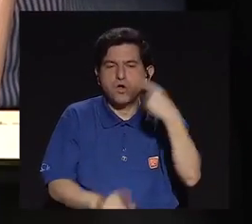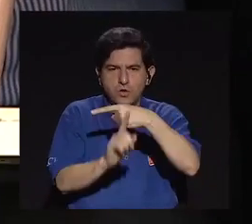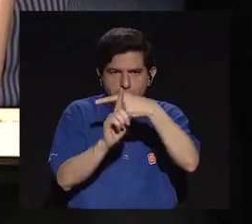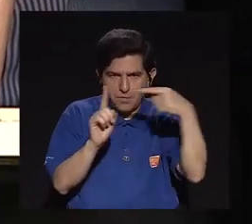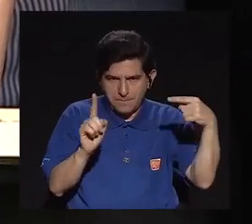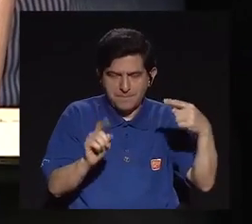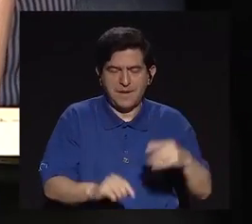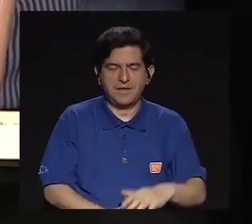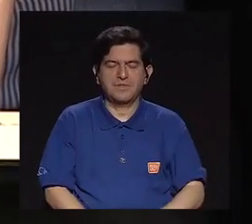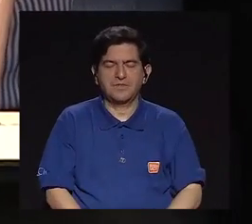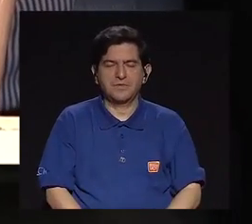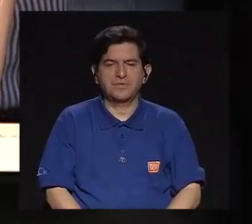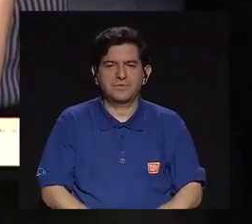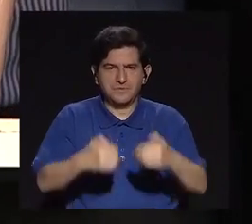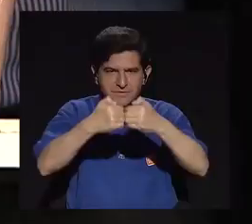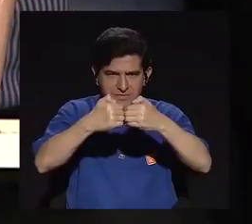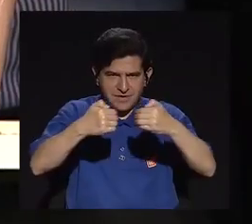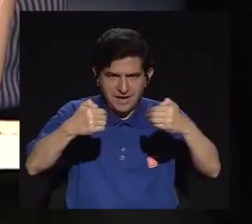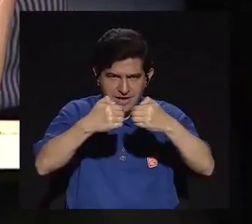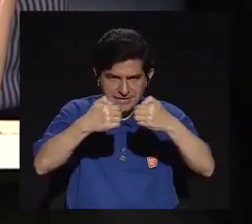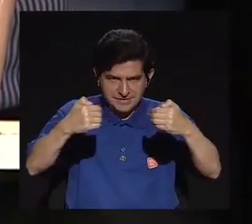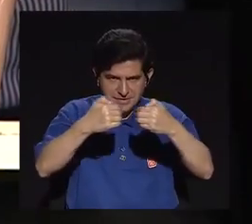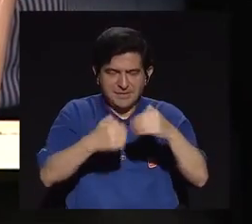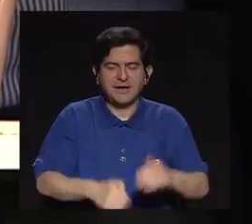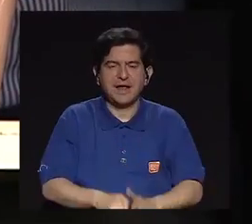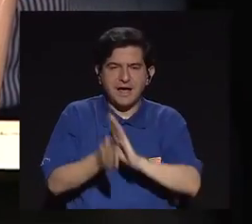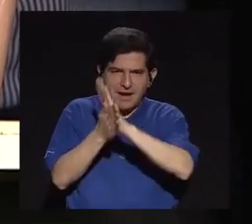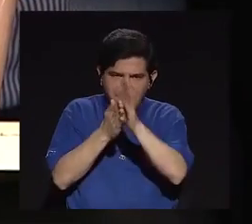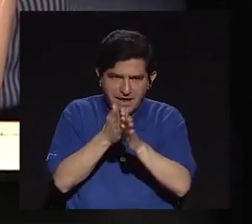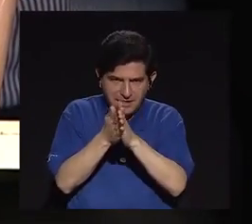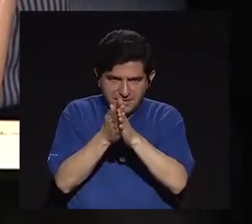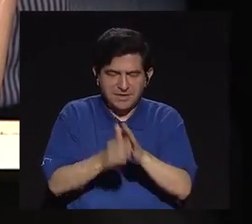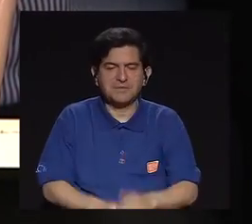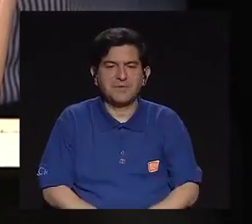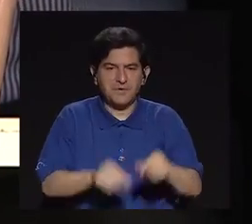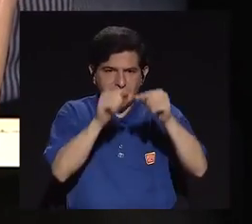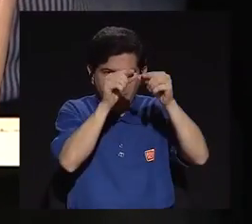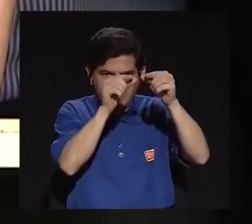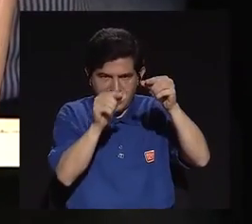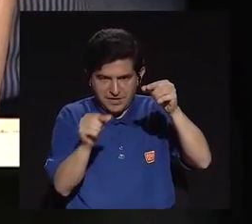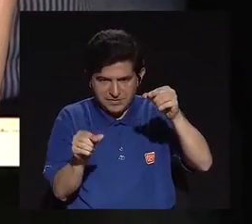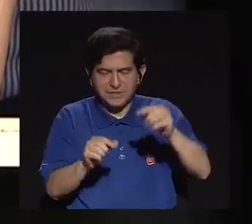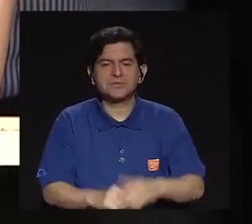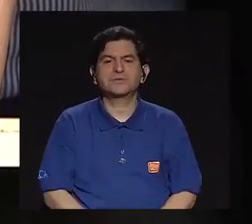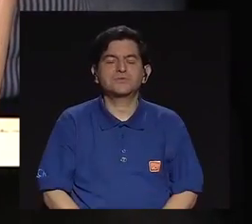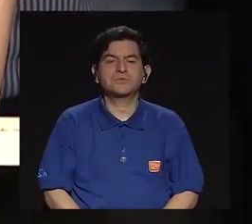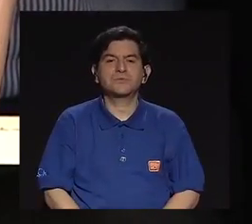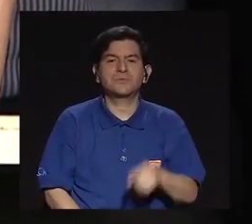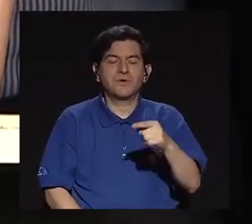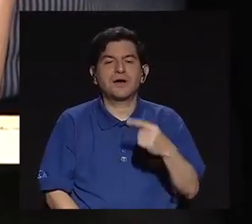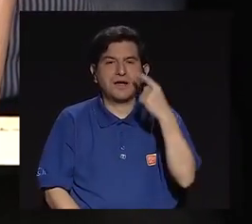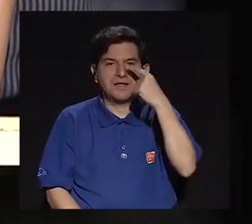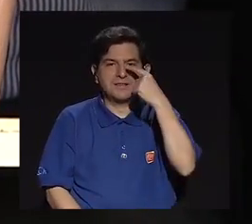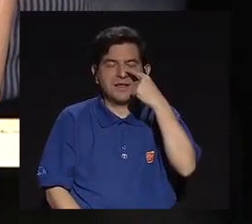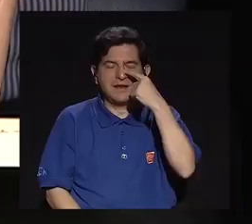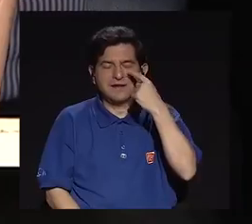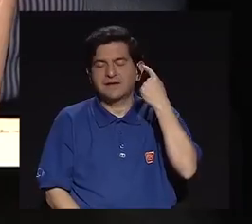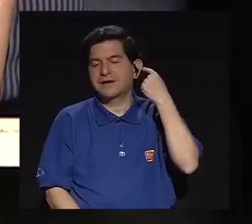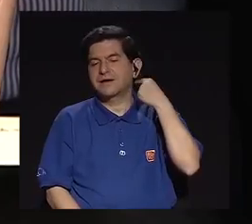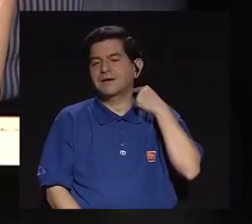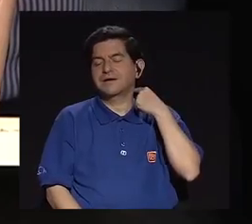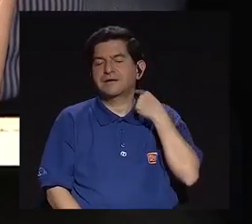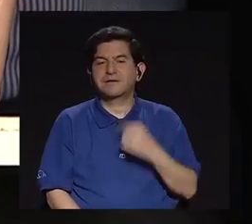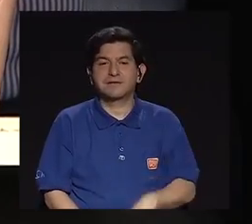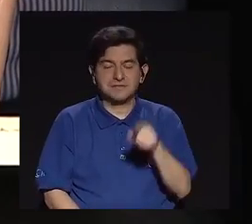El tímpano se nos separa el oído externo del oído medio. El oído medio está formado por el tubito de aireación que viene desde la parte atrás de la nariz. El